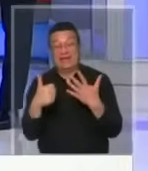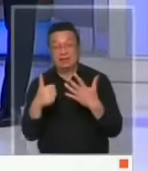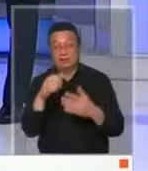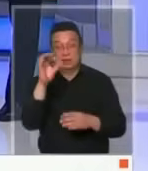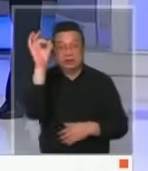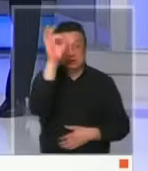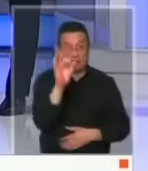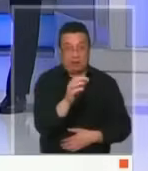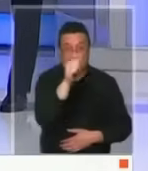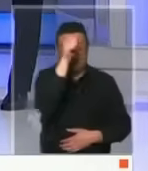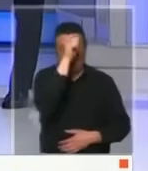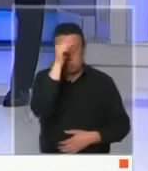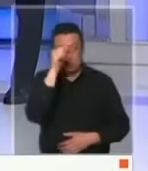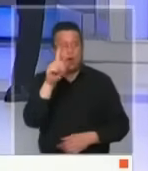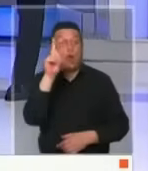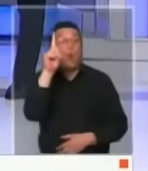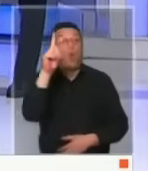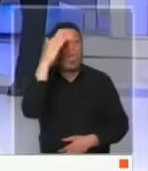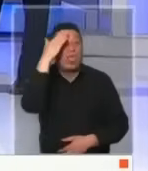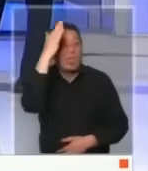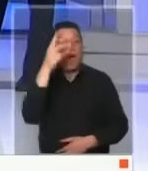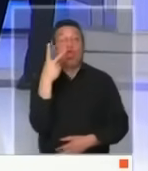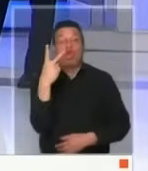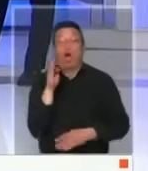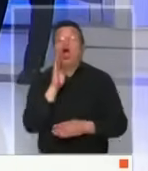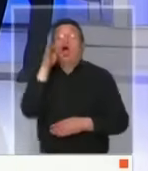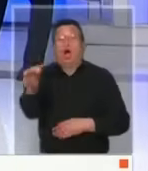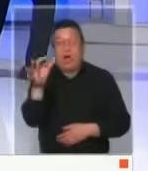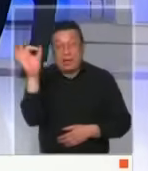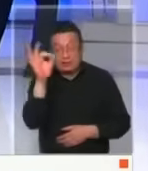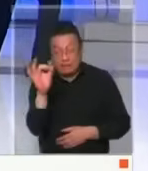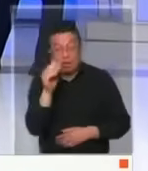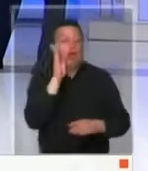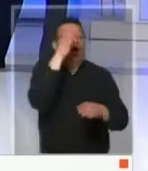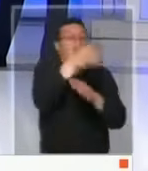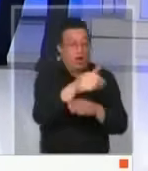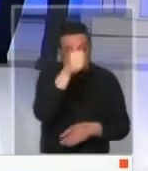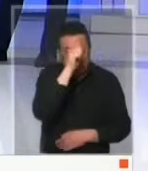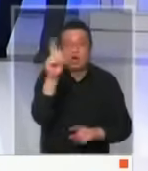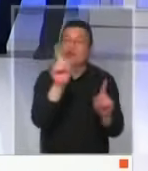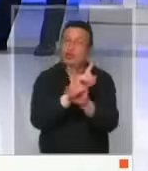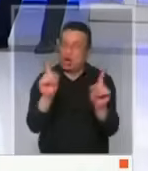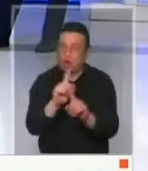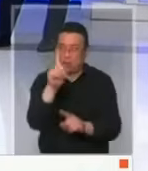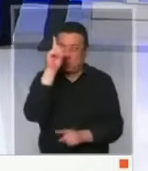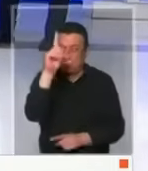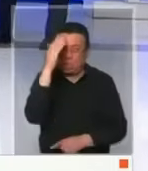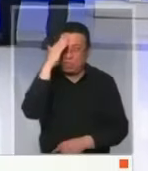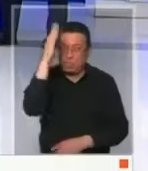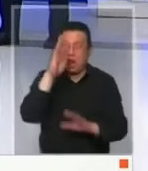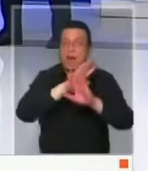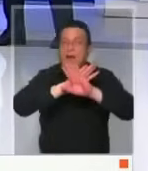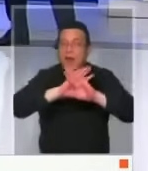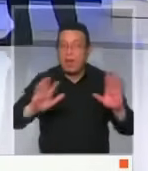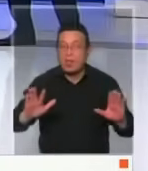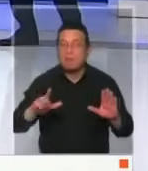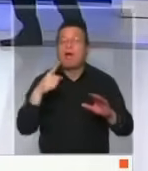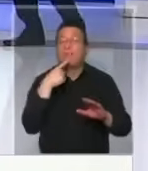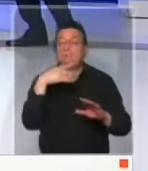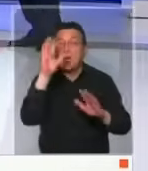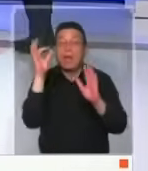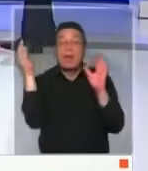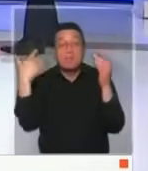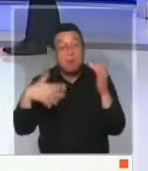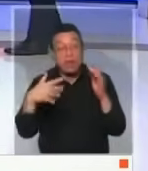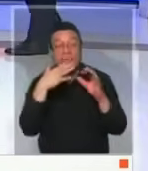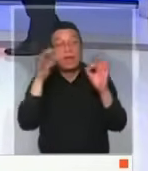tiene que votar un solo día no tiene que ir los dos ahora qué es importante lo decía también Felipe caro una de las principales recomendaciones es